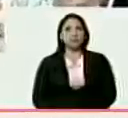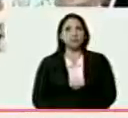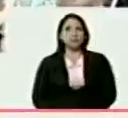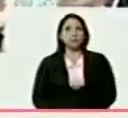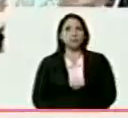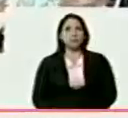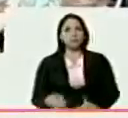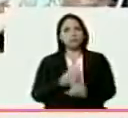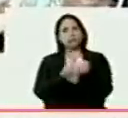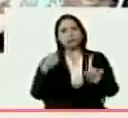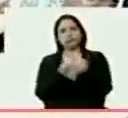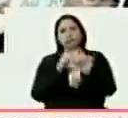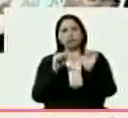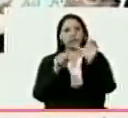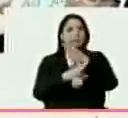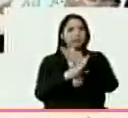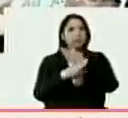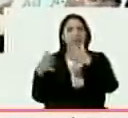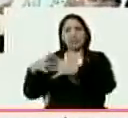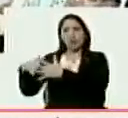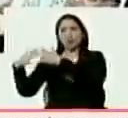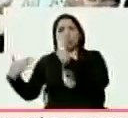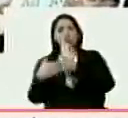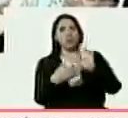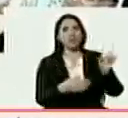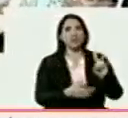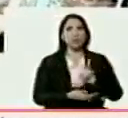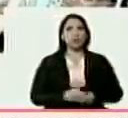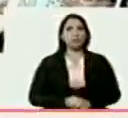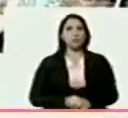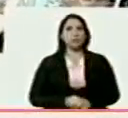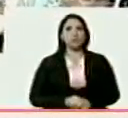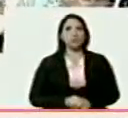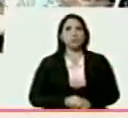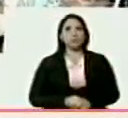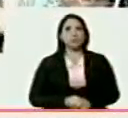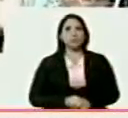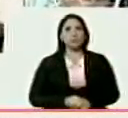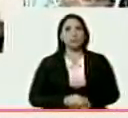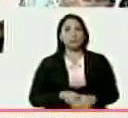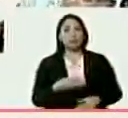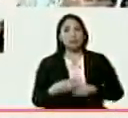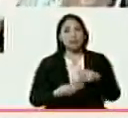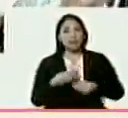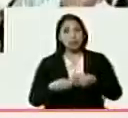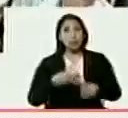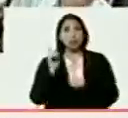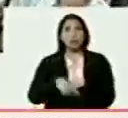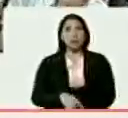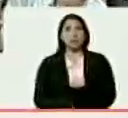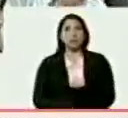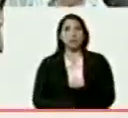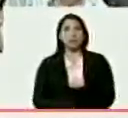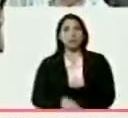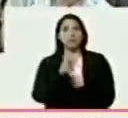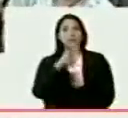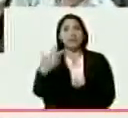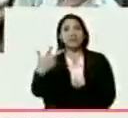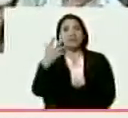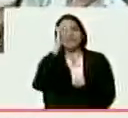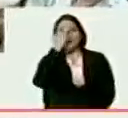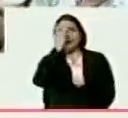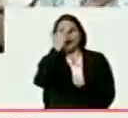una agresión permanente desde Estados Unidos, que llevó inclusive a que el 23 de